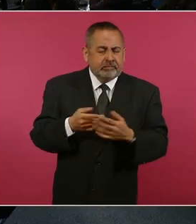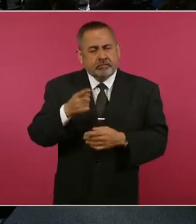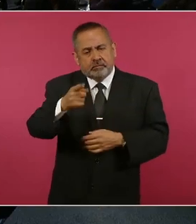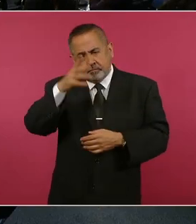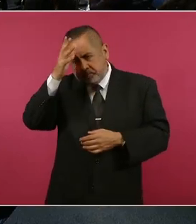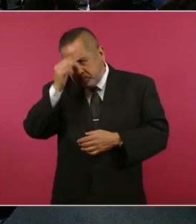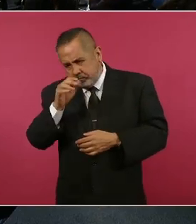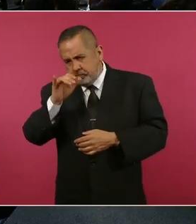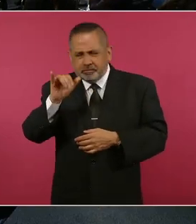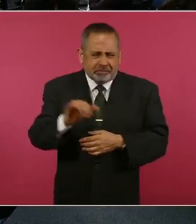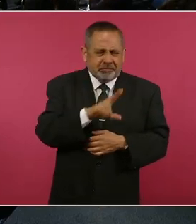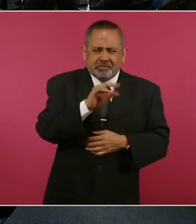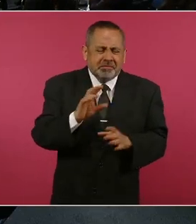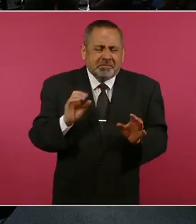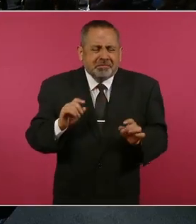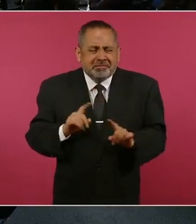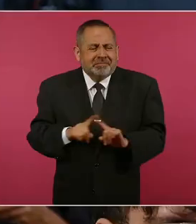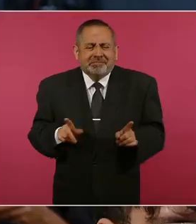de acuerdo o